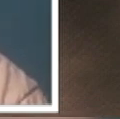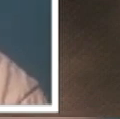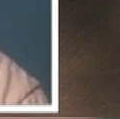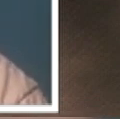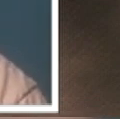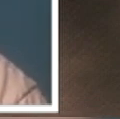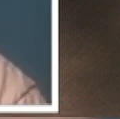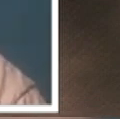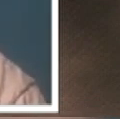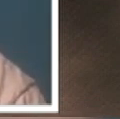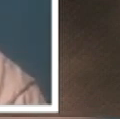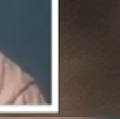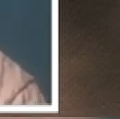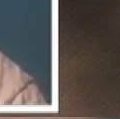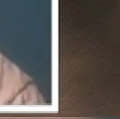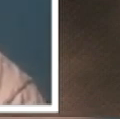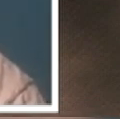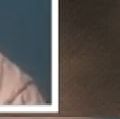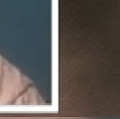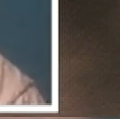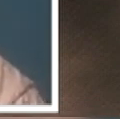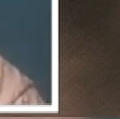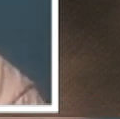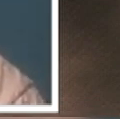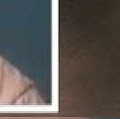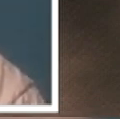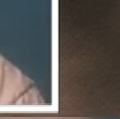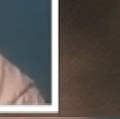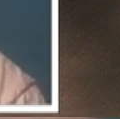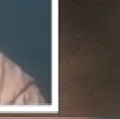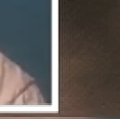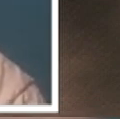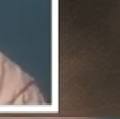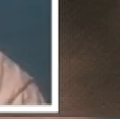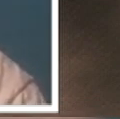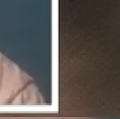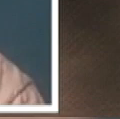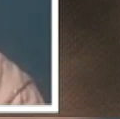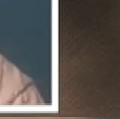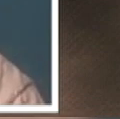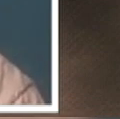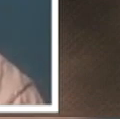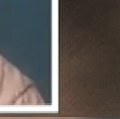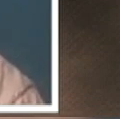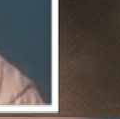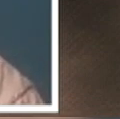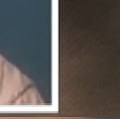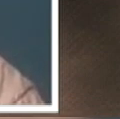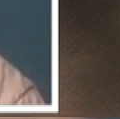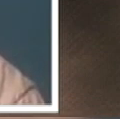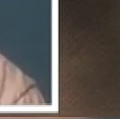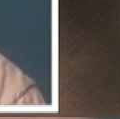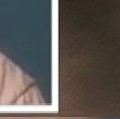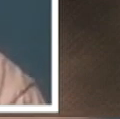muy molestos con la Mesa de la Unidad y el Abismo Lansky, Voluntad Popular y todos